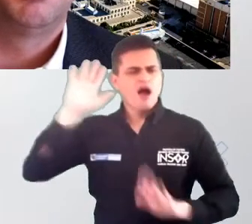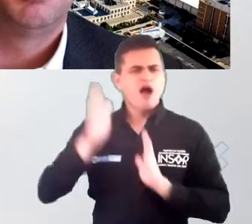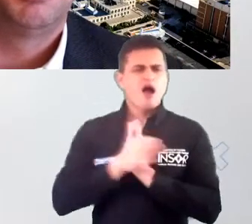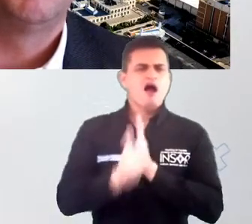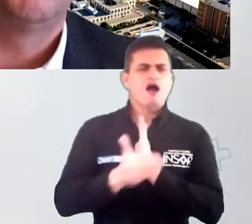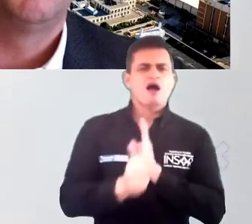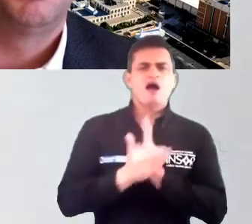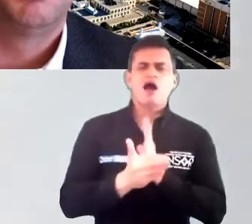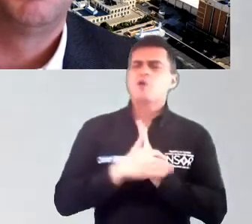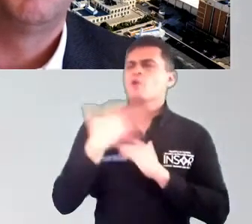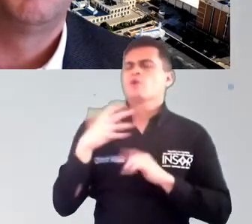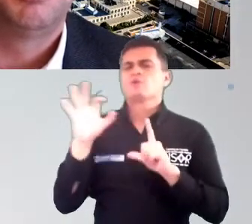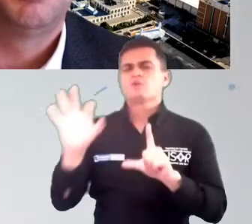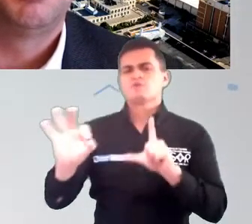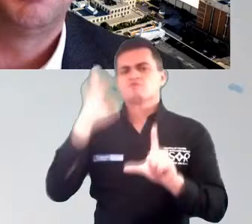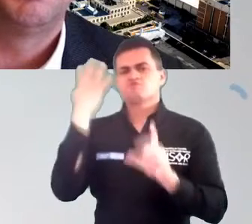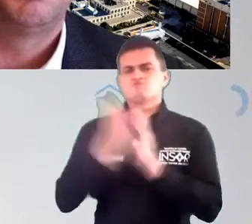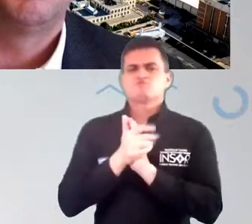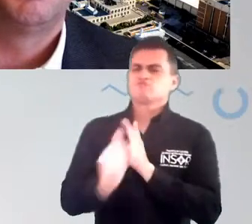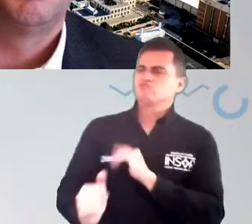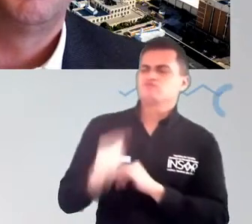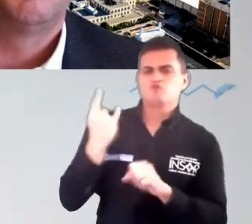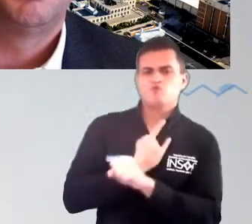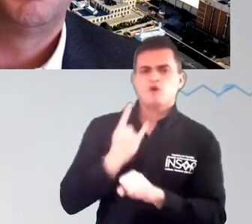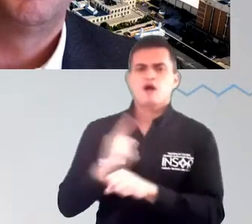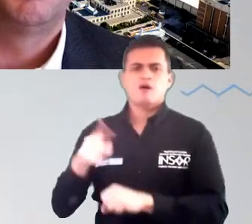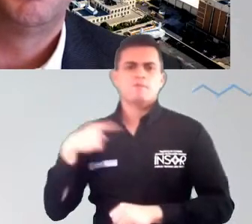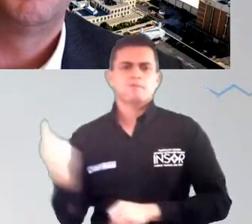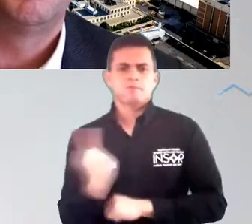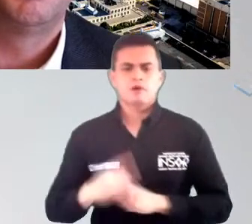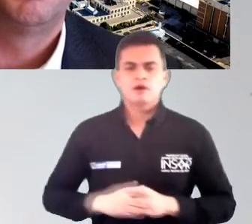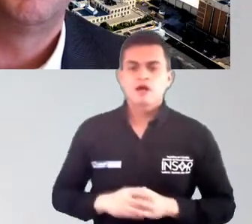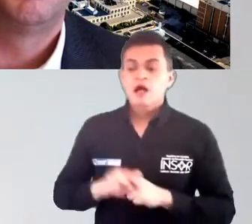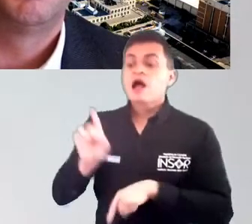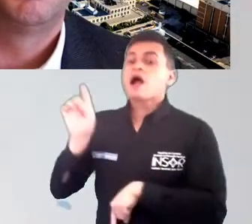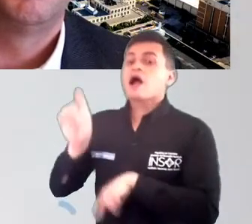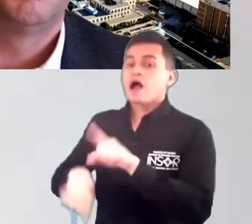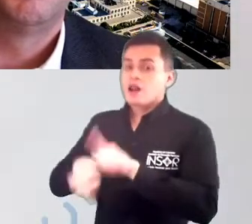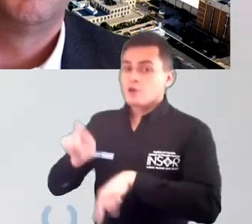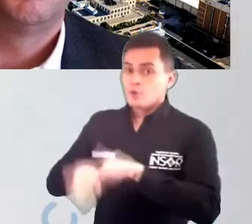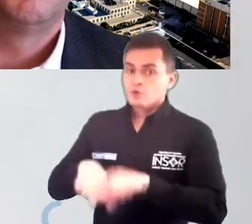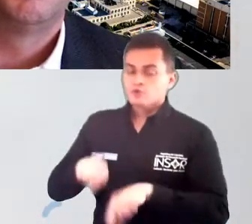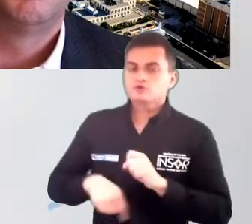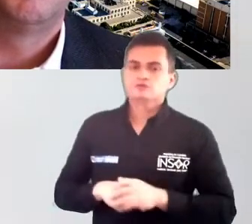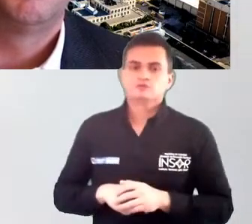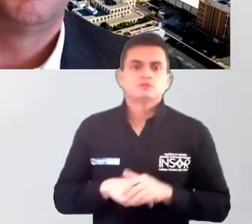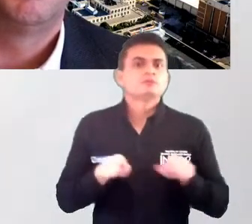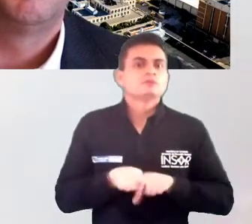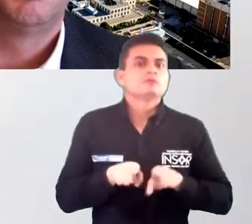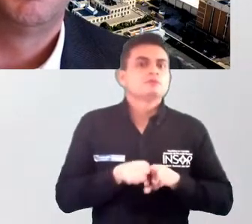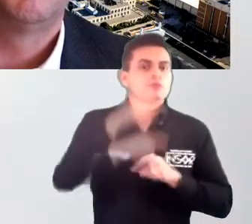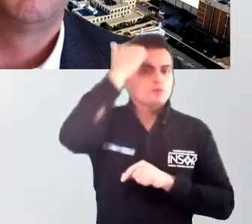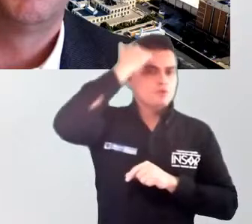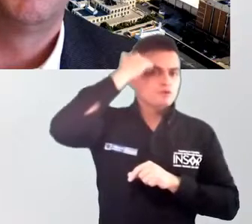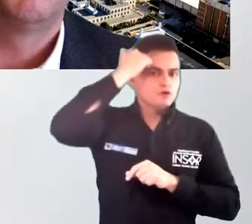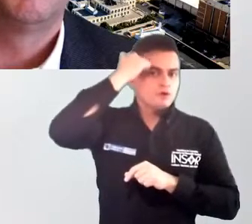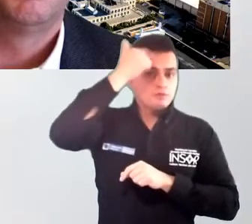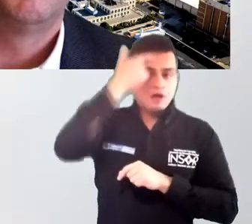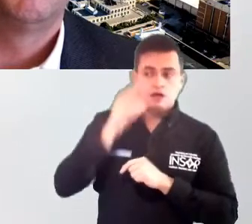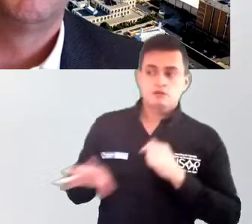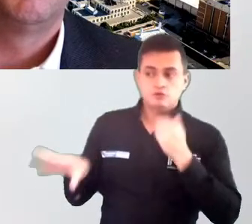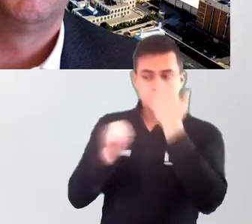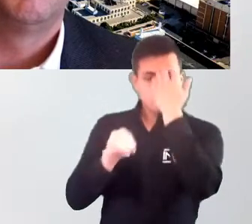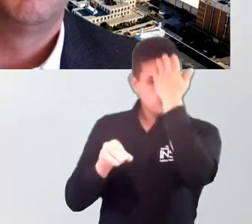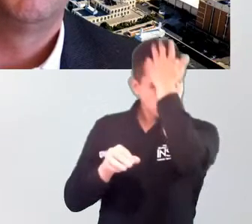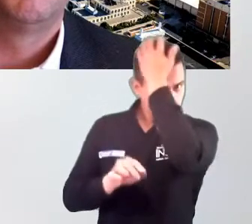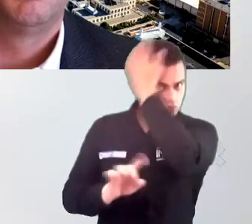nativos digitales eran algunos estudiantes, y lo mismo pasa con los profesores. Dice que algunos